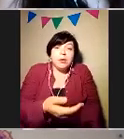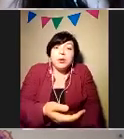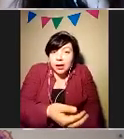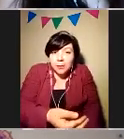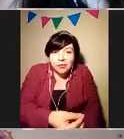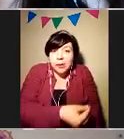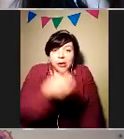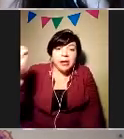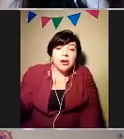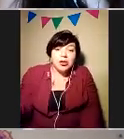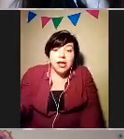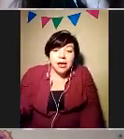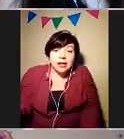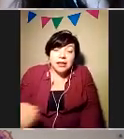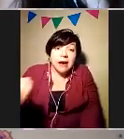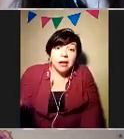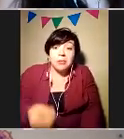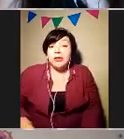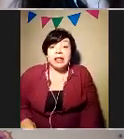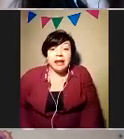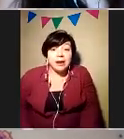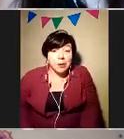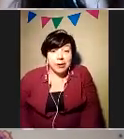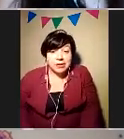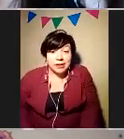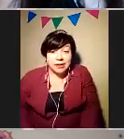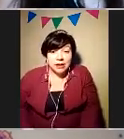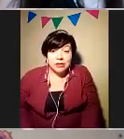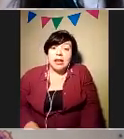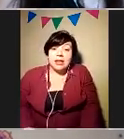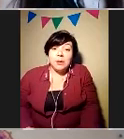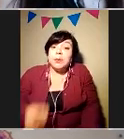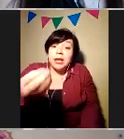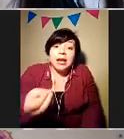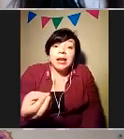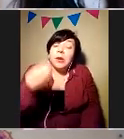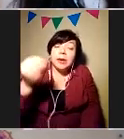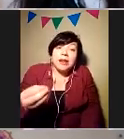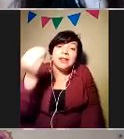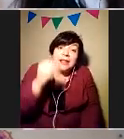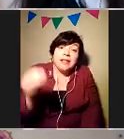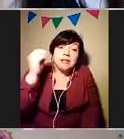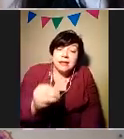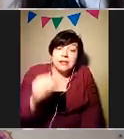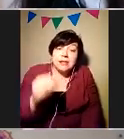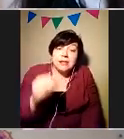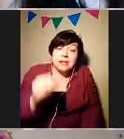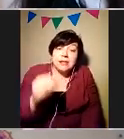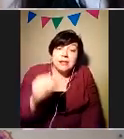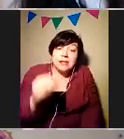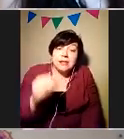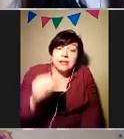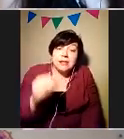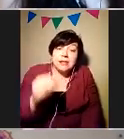bajo costo o no, de una polémica con Zara, el que trabajara con menores de edad en algunos países. O sea, la gente tenía la libertad de decidir